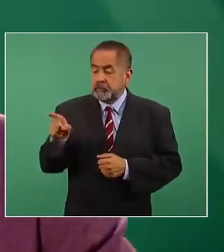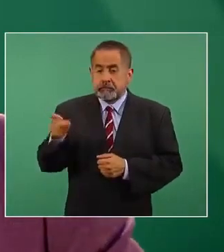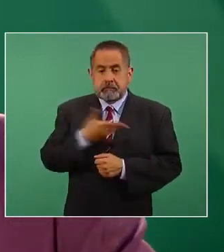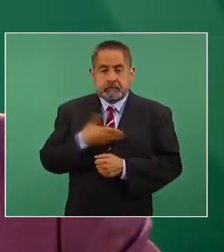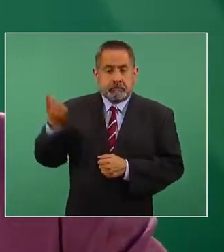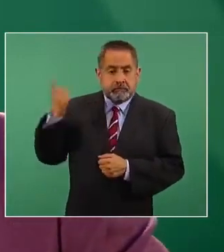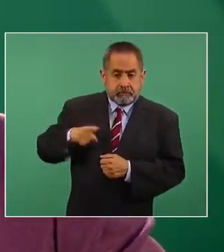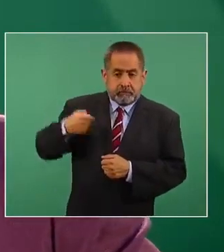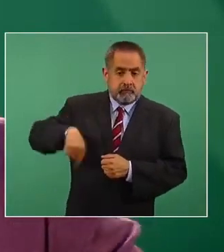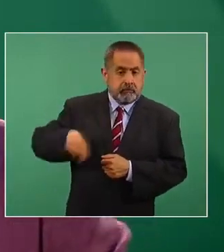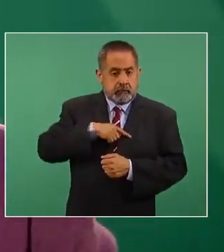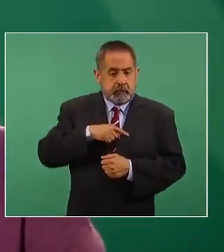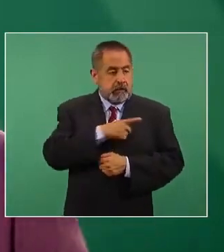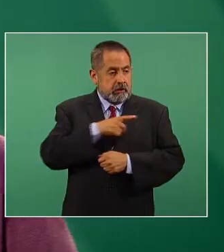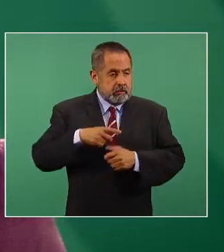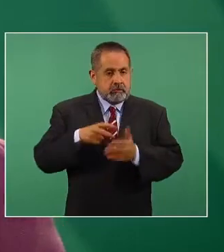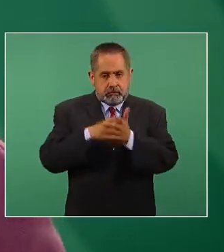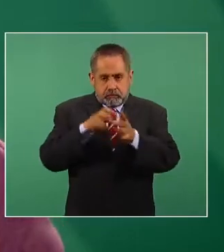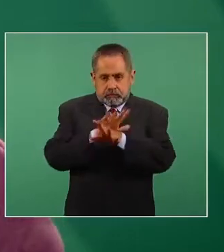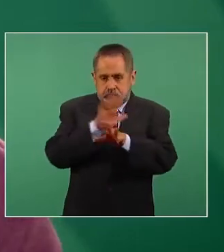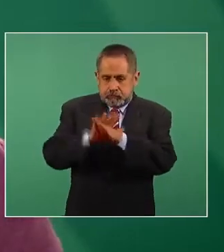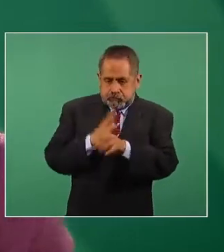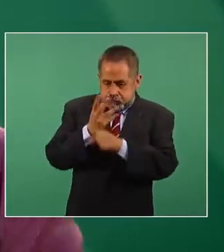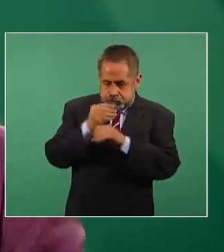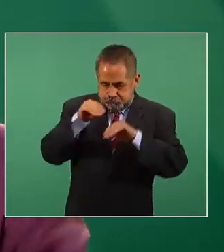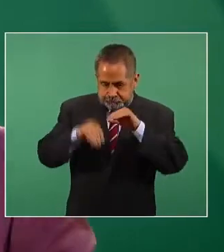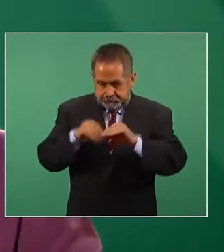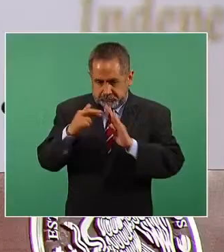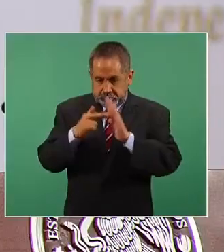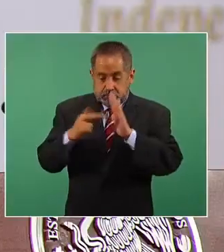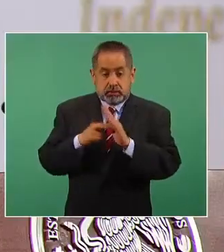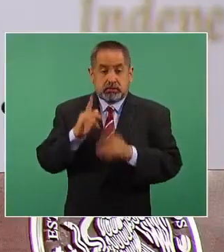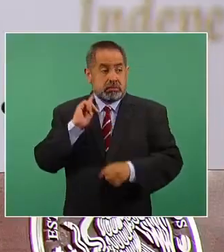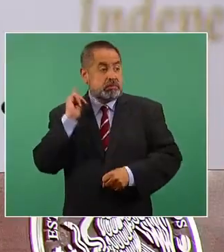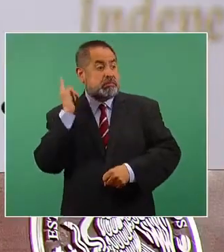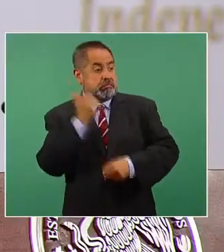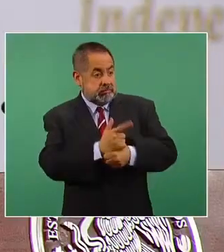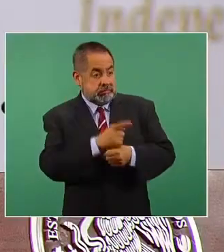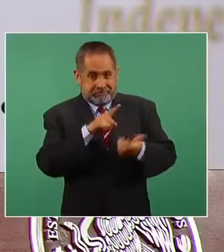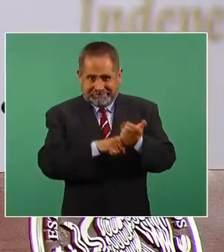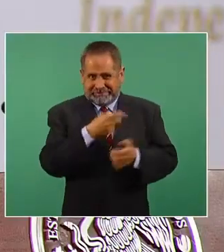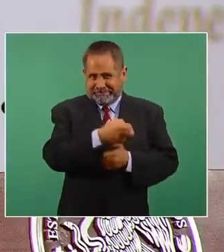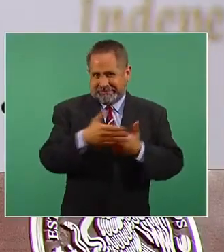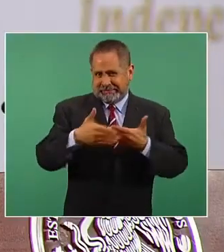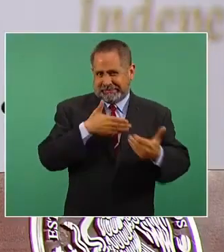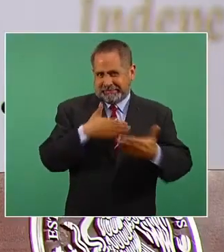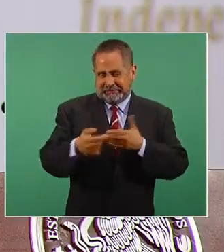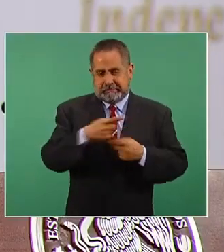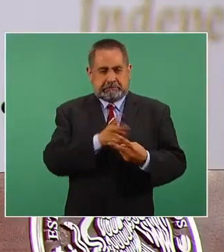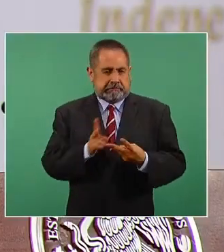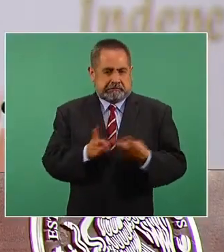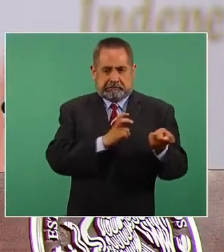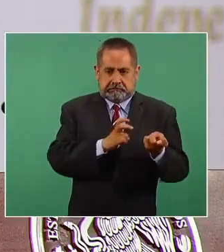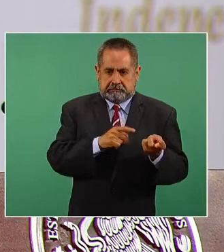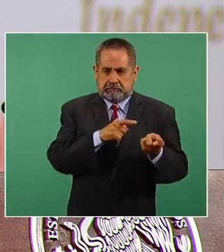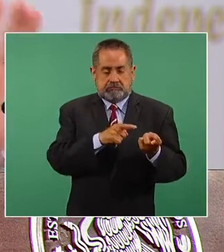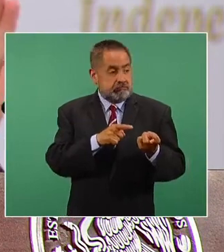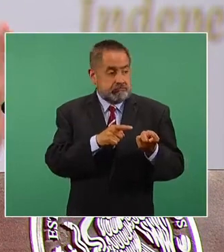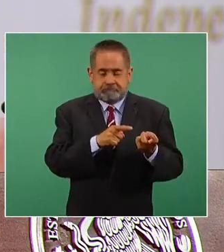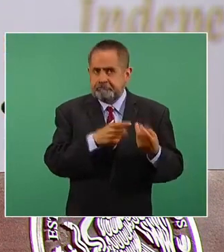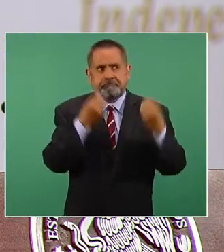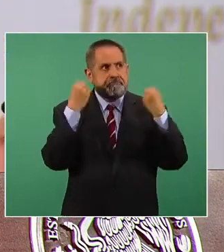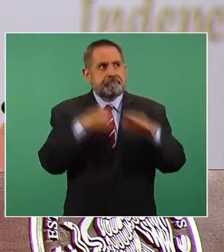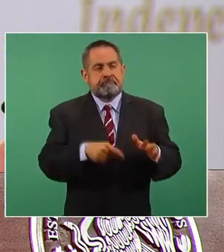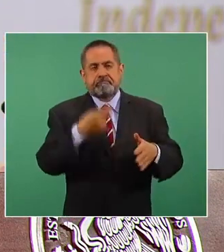que realicemos las reformas necesarias para que al que agarremos con rastrillos, que esos nomás son para robar, pierdan